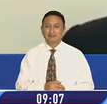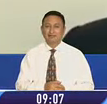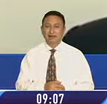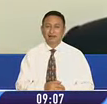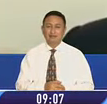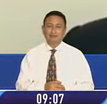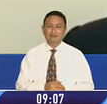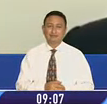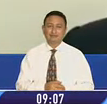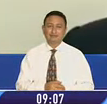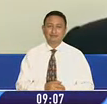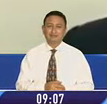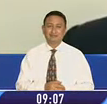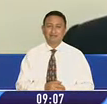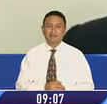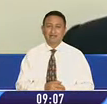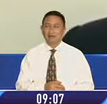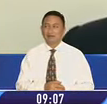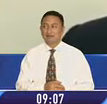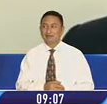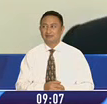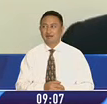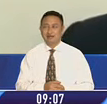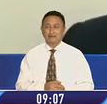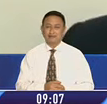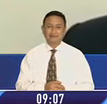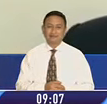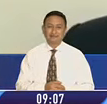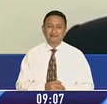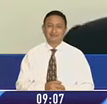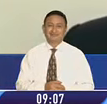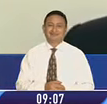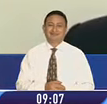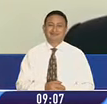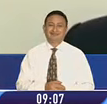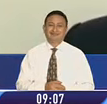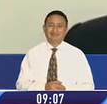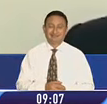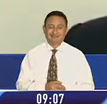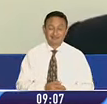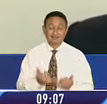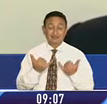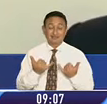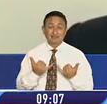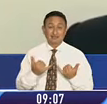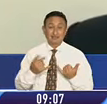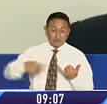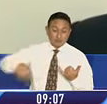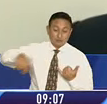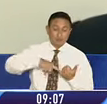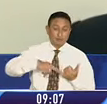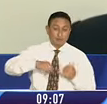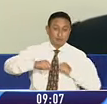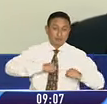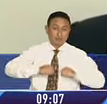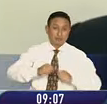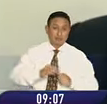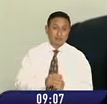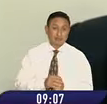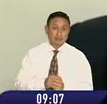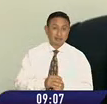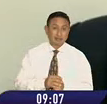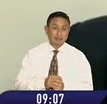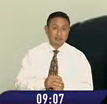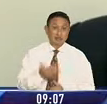desestabilizar en general todo y sumarse a otras fuerzas que están trabajando en plantearle